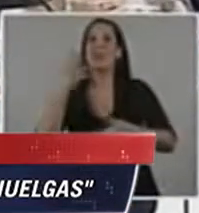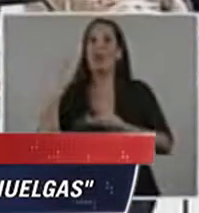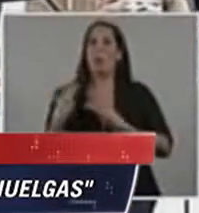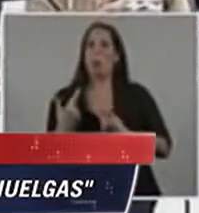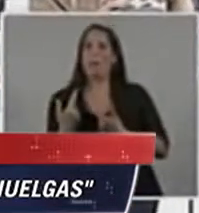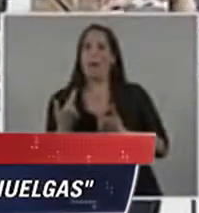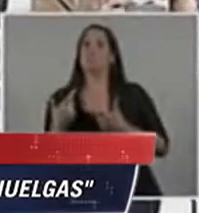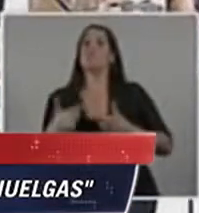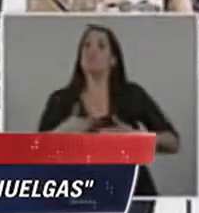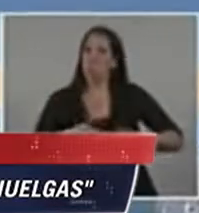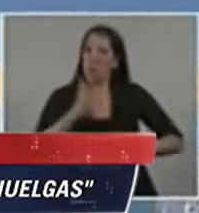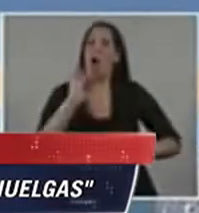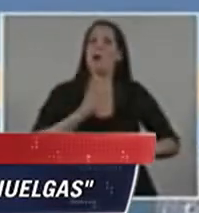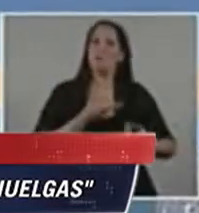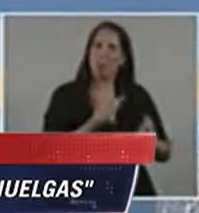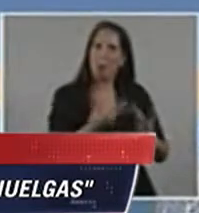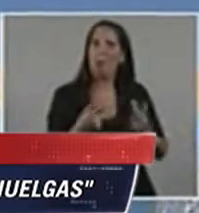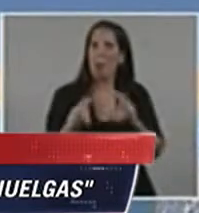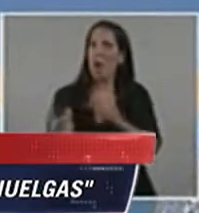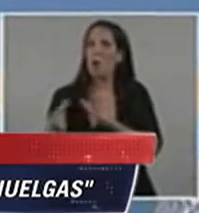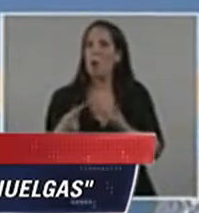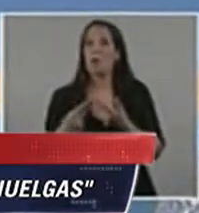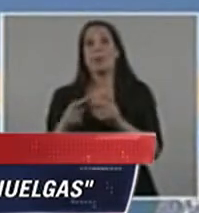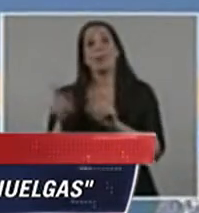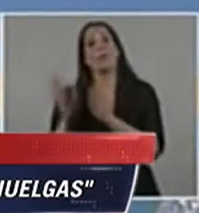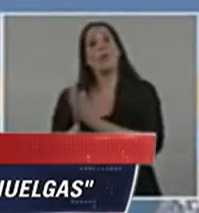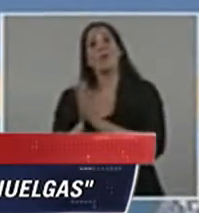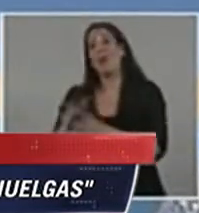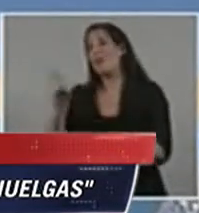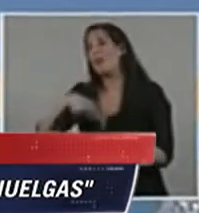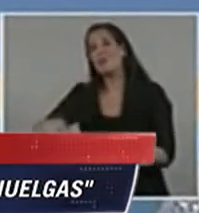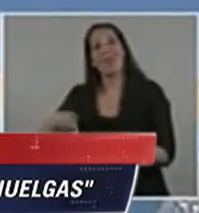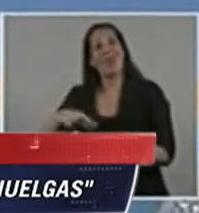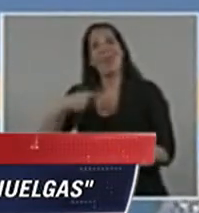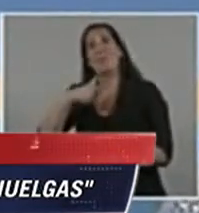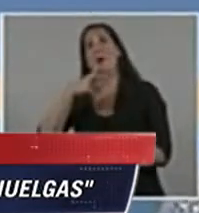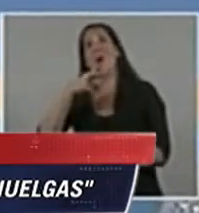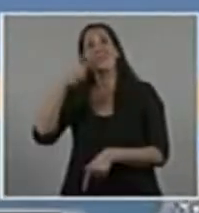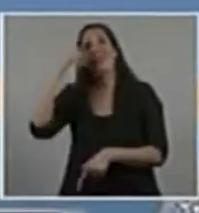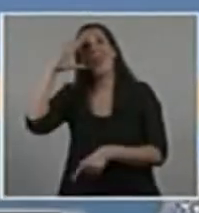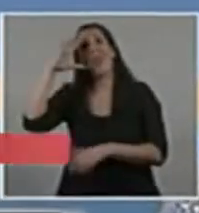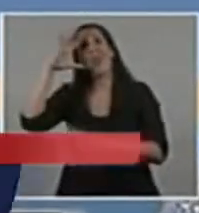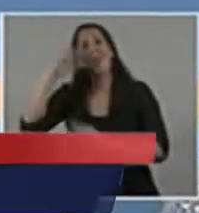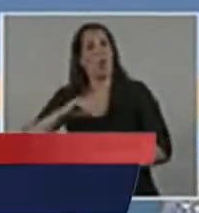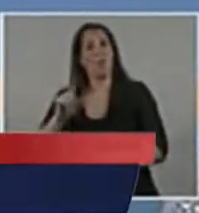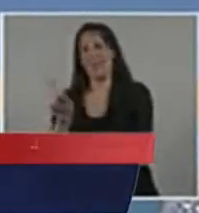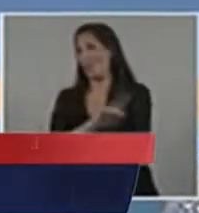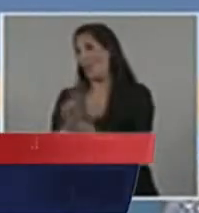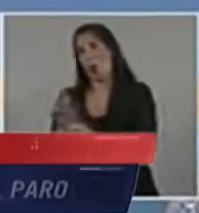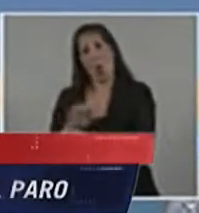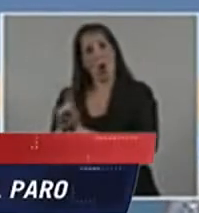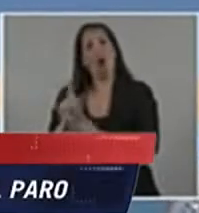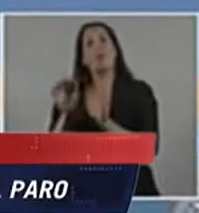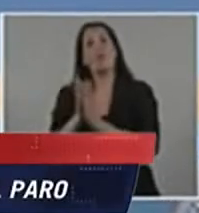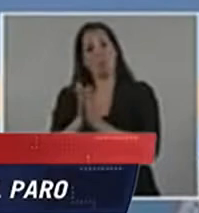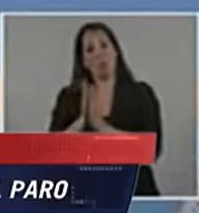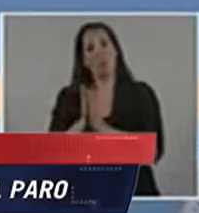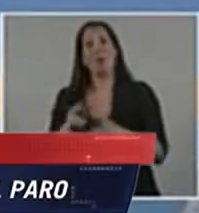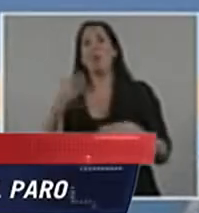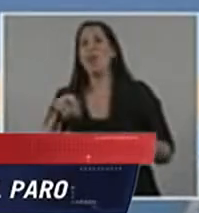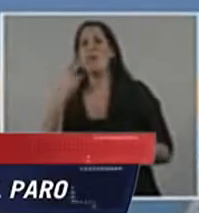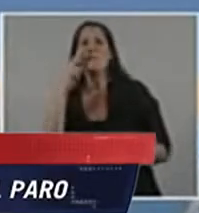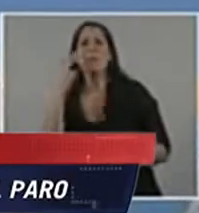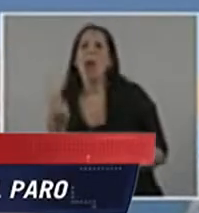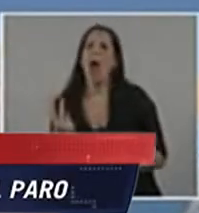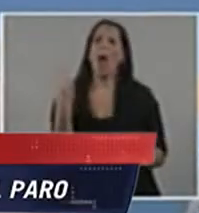no se me olviden. Miren un cachito para atrás y vean que todavía tengo gente al pie de la escalera que